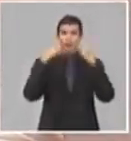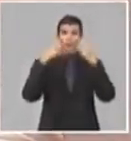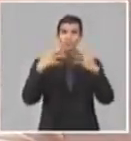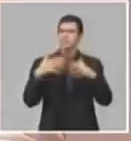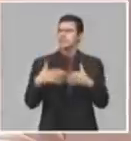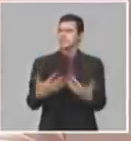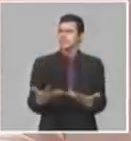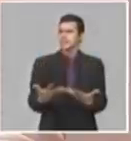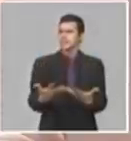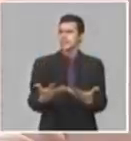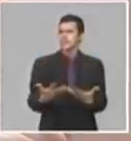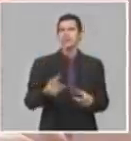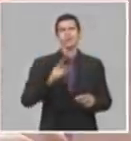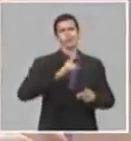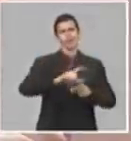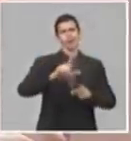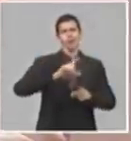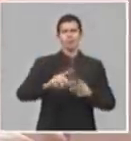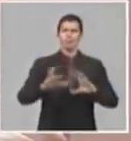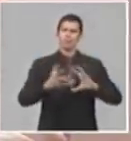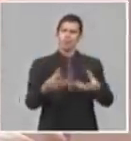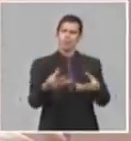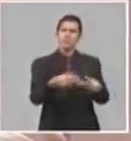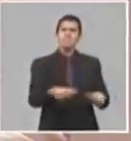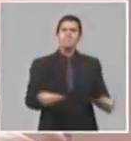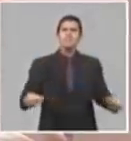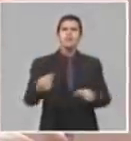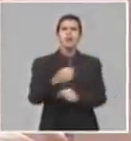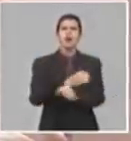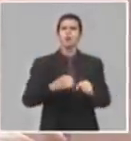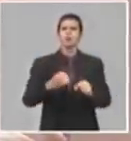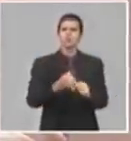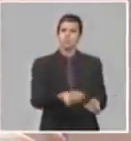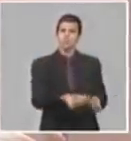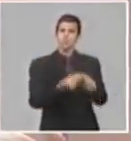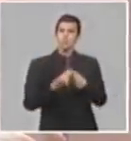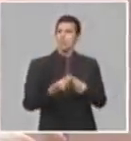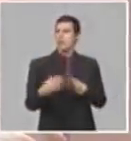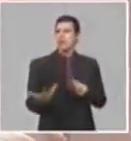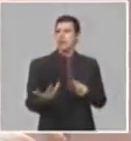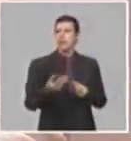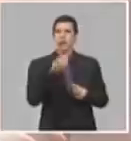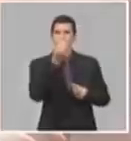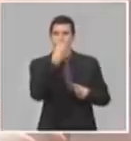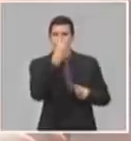la exportación, pues es mejor así. Sin embargo, si hace falta importar,